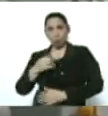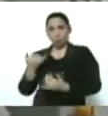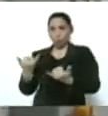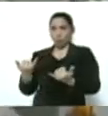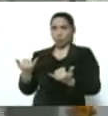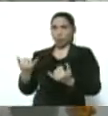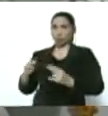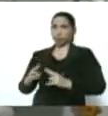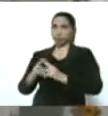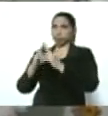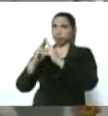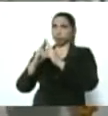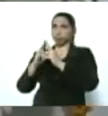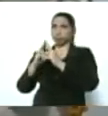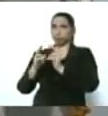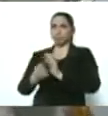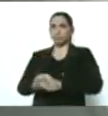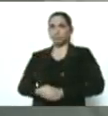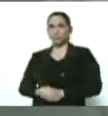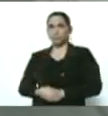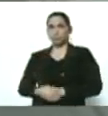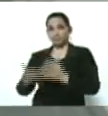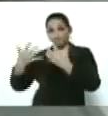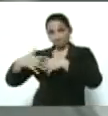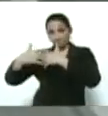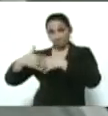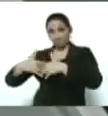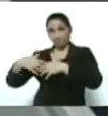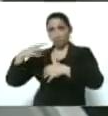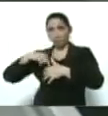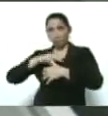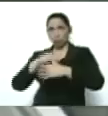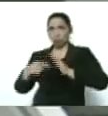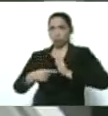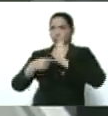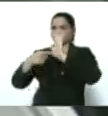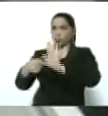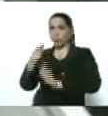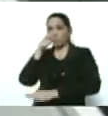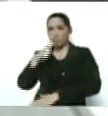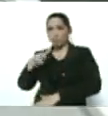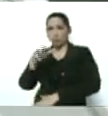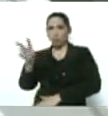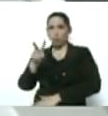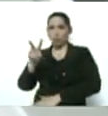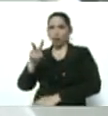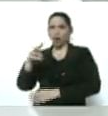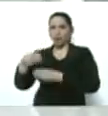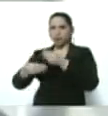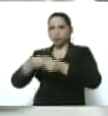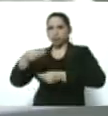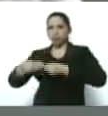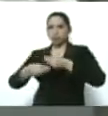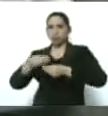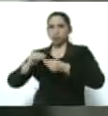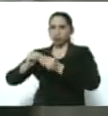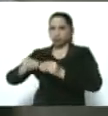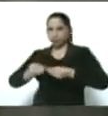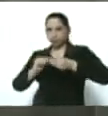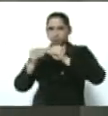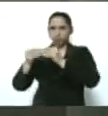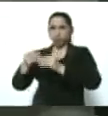encontramos en Espromet Bio. Espromet Bio, vamos a mostrarle al pueblo venezolano la fabricación de un